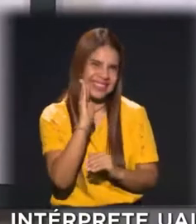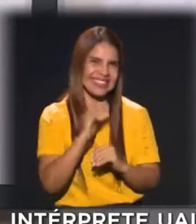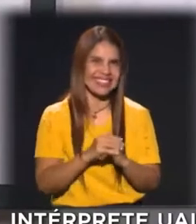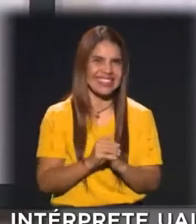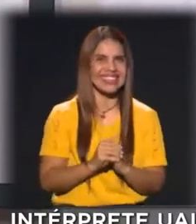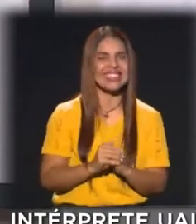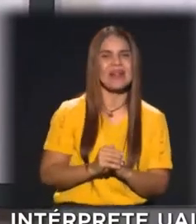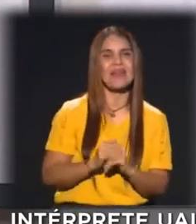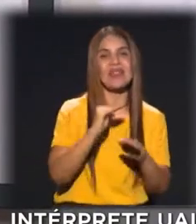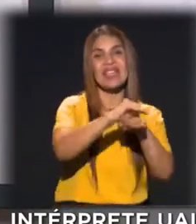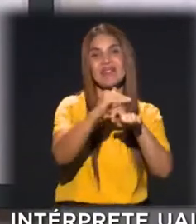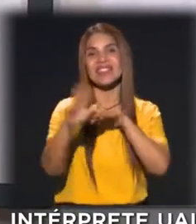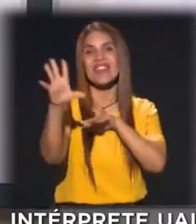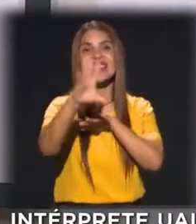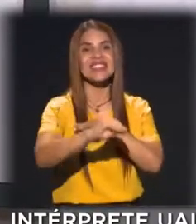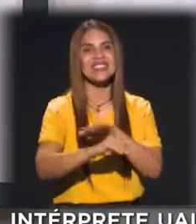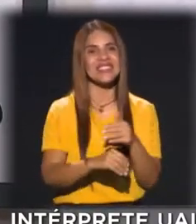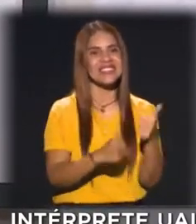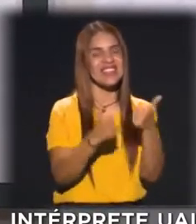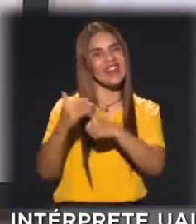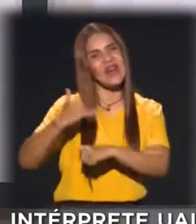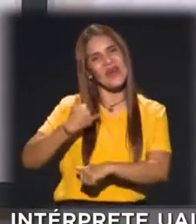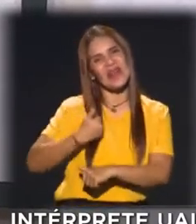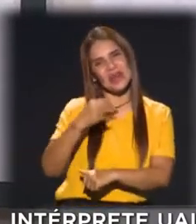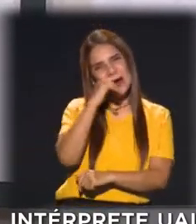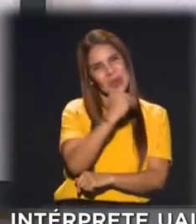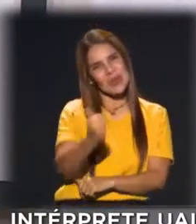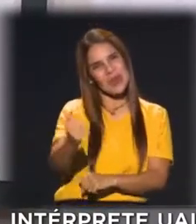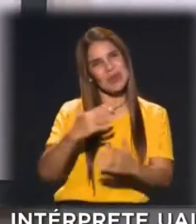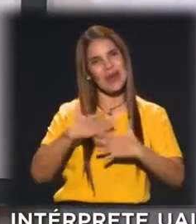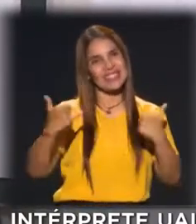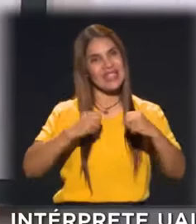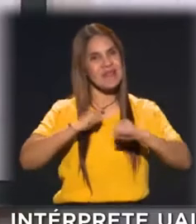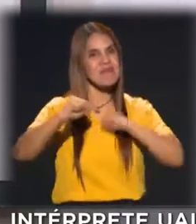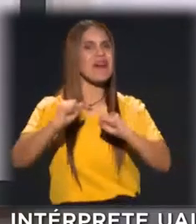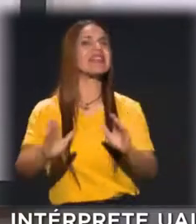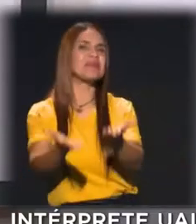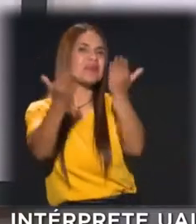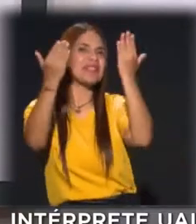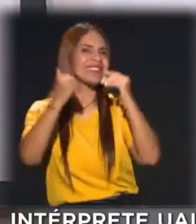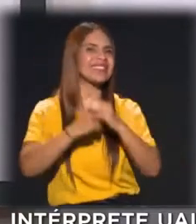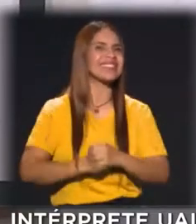¿Listo? De la invitación entonces, no se diga más, en la juventud y en la niñez, por su salud, muévase pues.